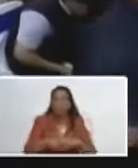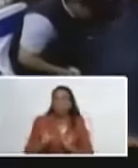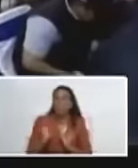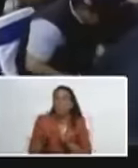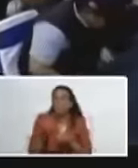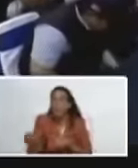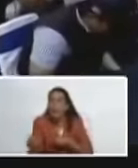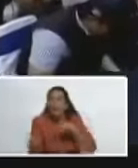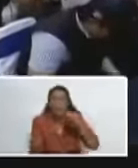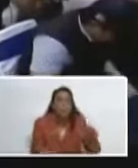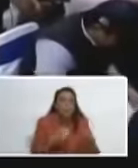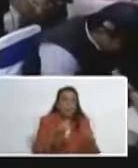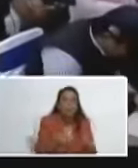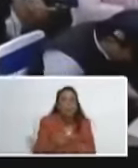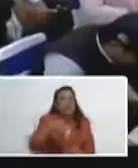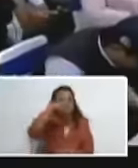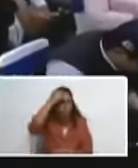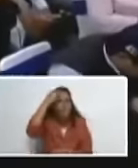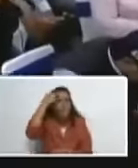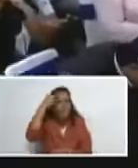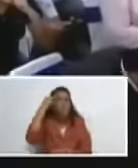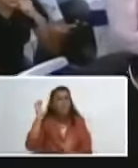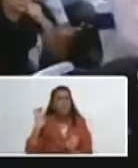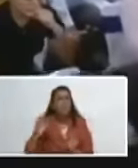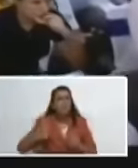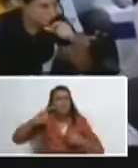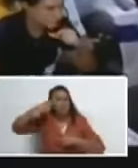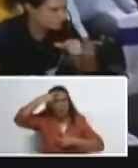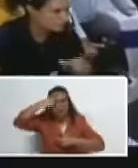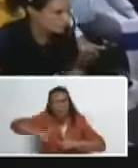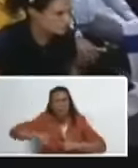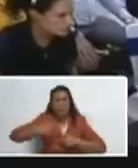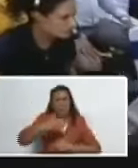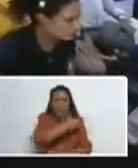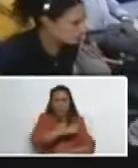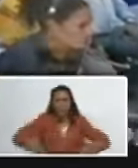fuentes. Esto lo aprendí yo de la Fuerza Armada Nacional Bolivariana,